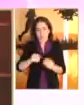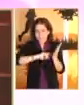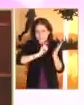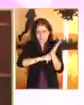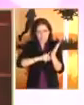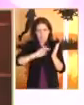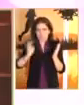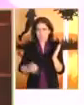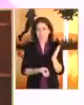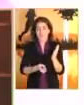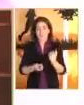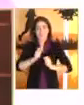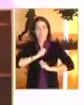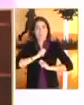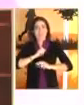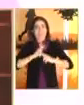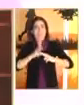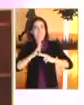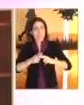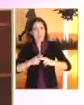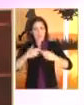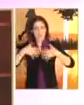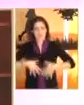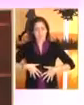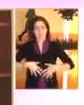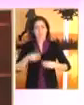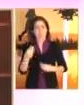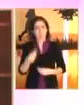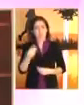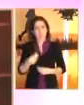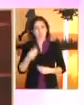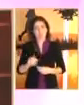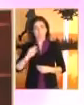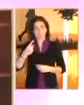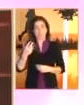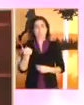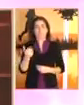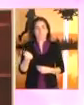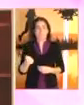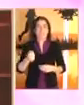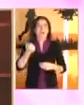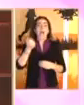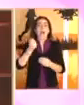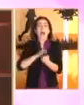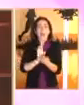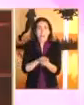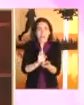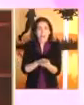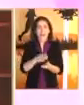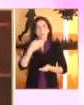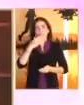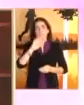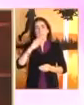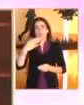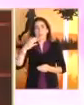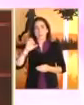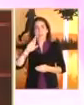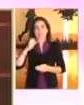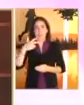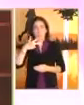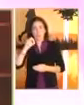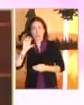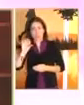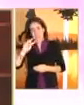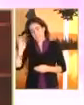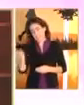es la fuente de hierro más disponible que tenemos, junto con las almejas, berberechos, etcétera. Lo que ocurre es que recomendar